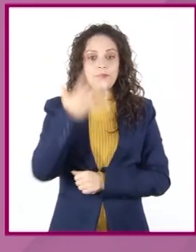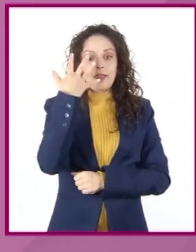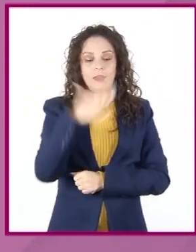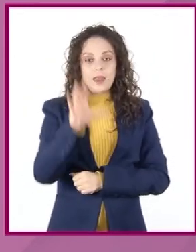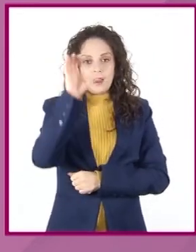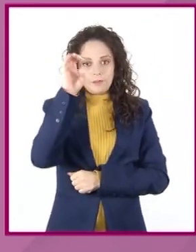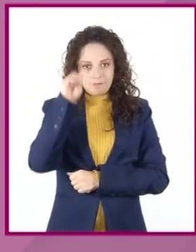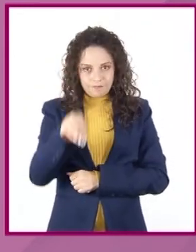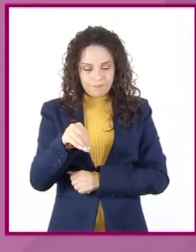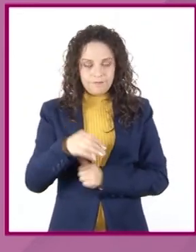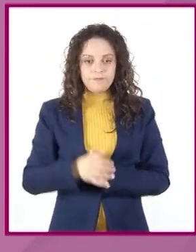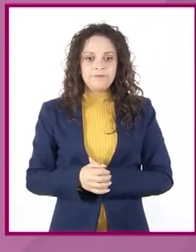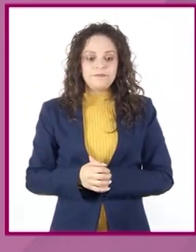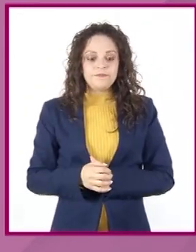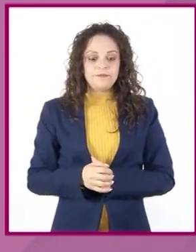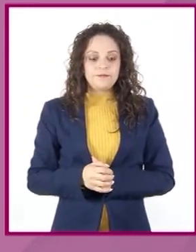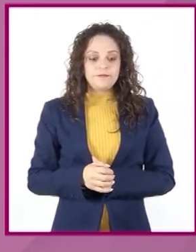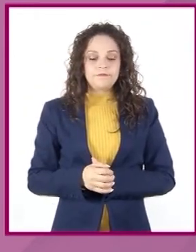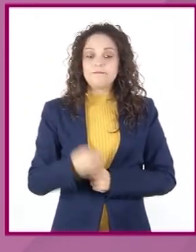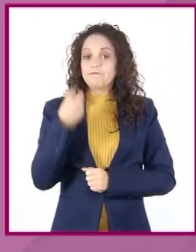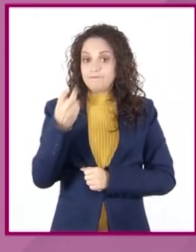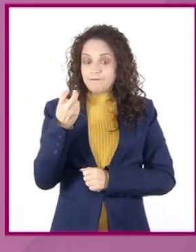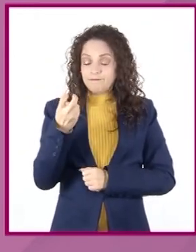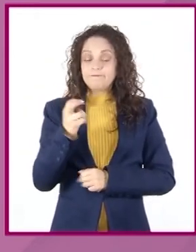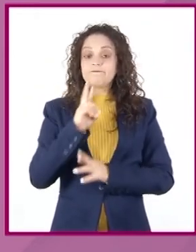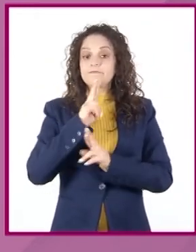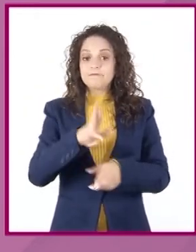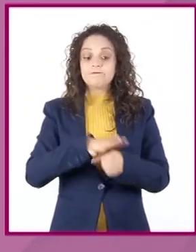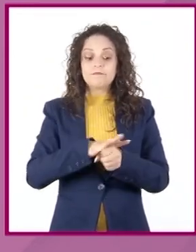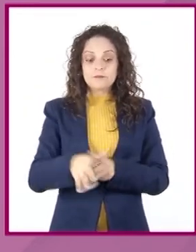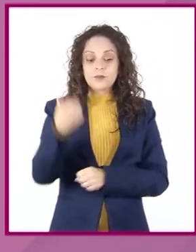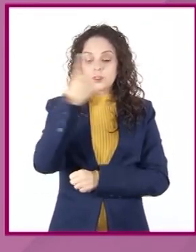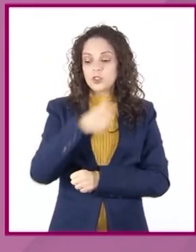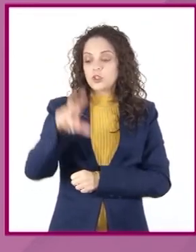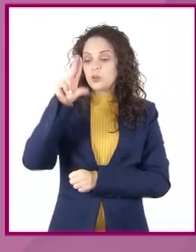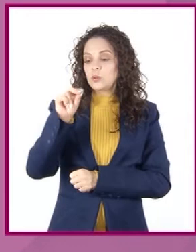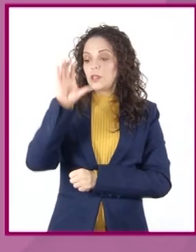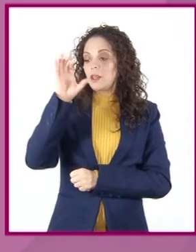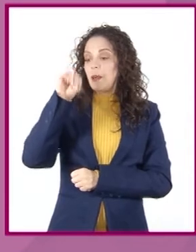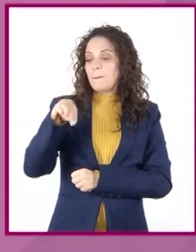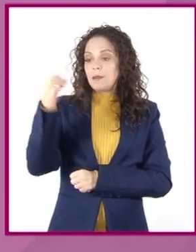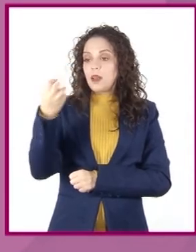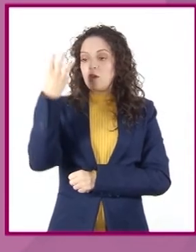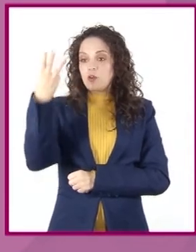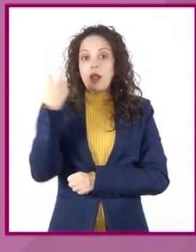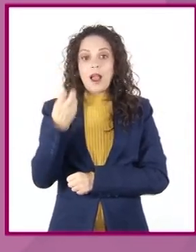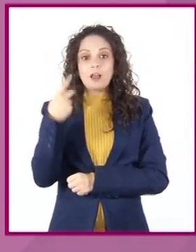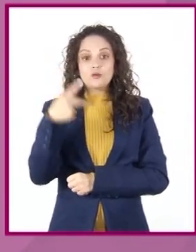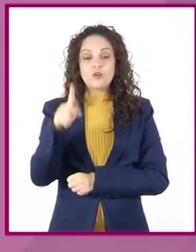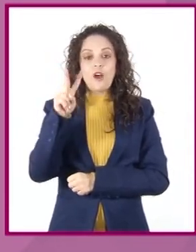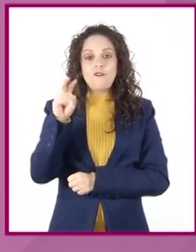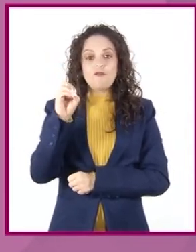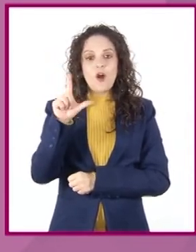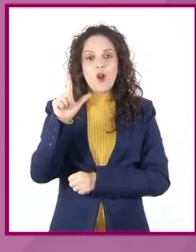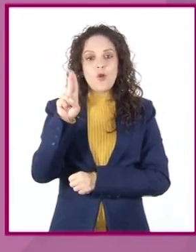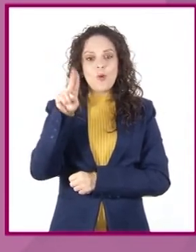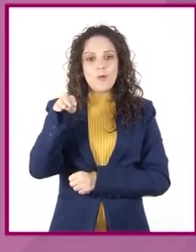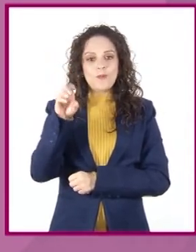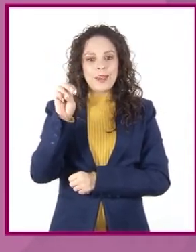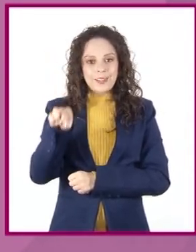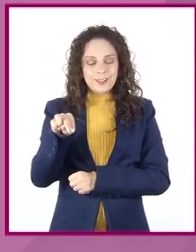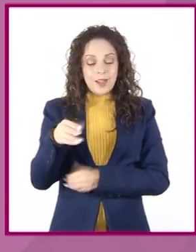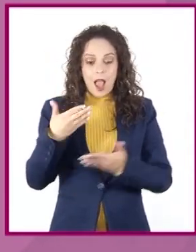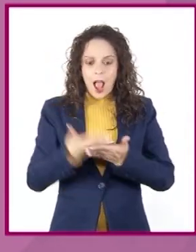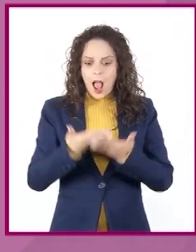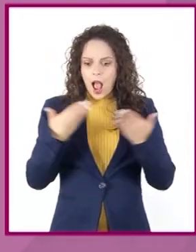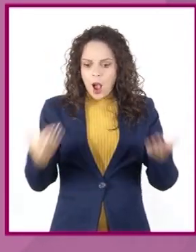centímetros. El volumen de este prisma es de 180 centímetros cúbicos. Ahora, usemos